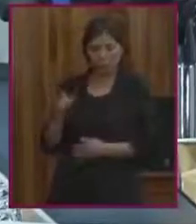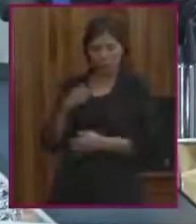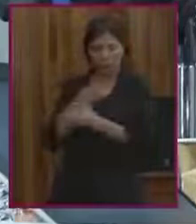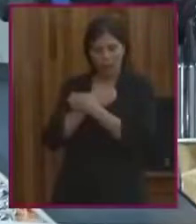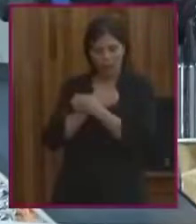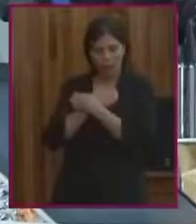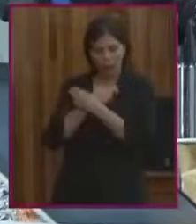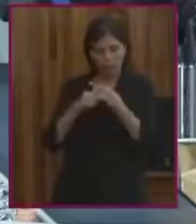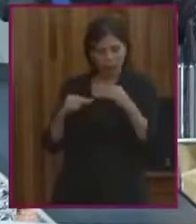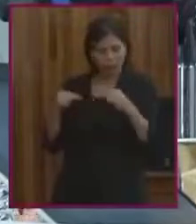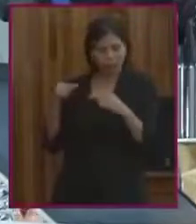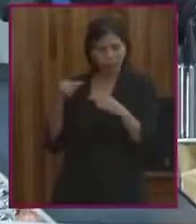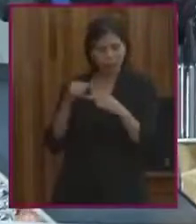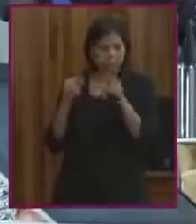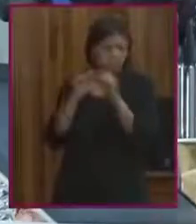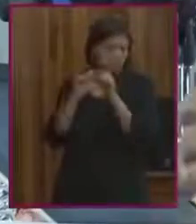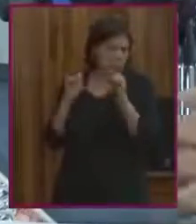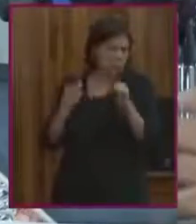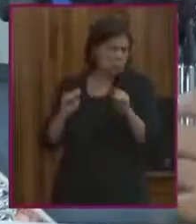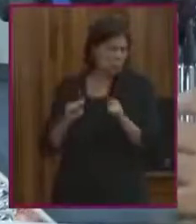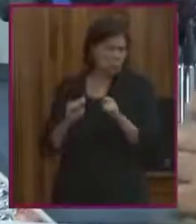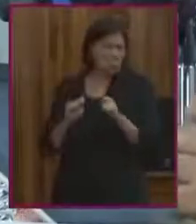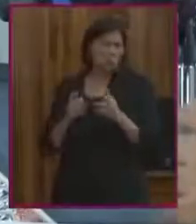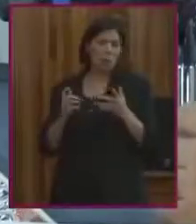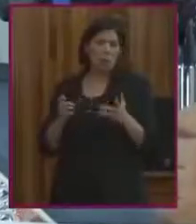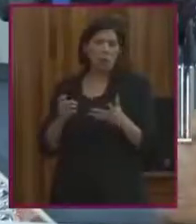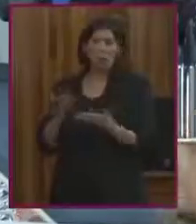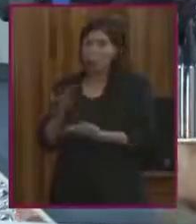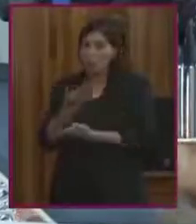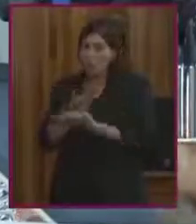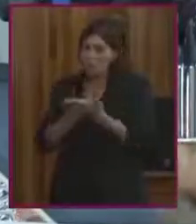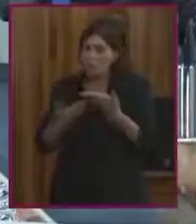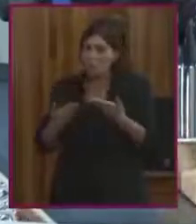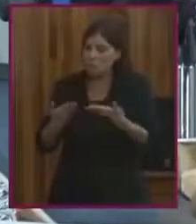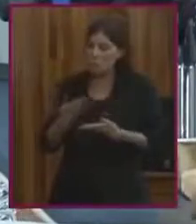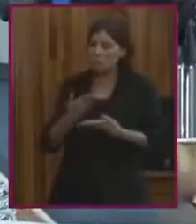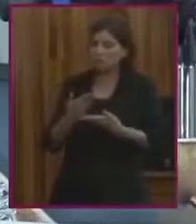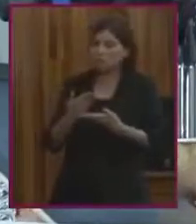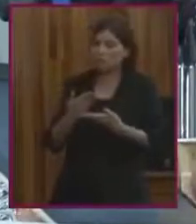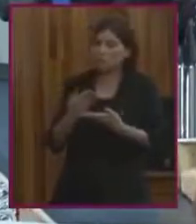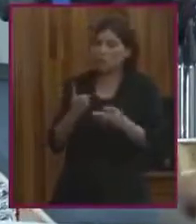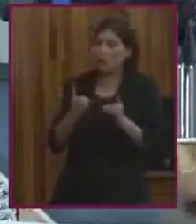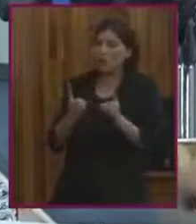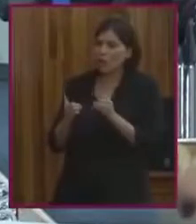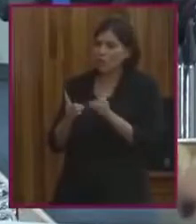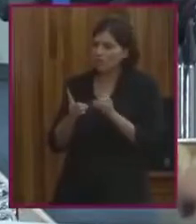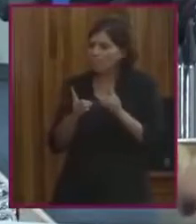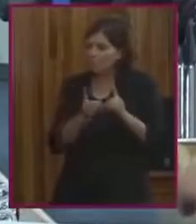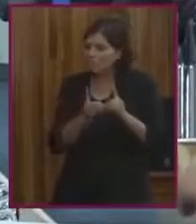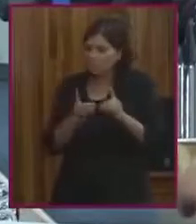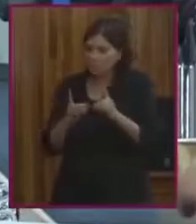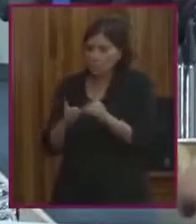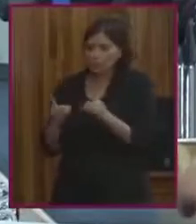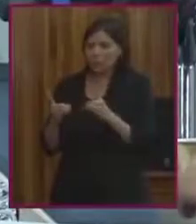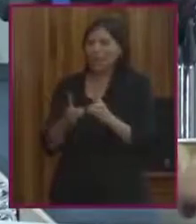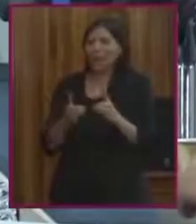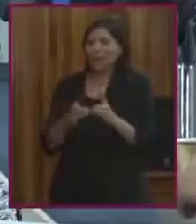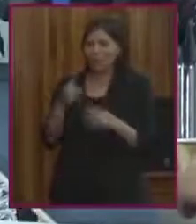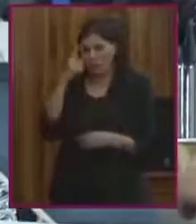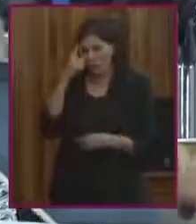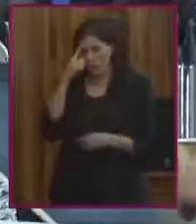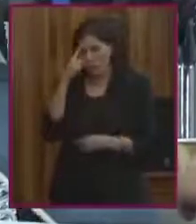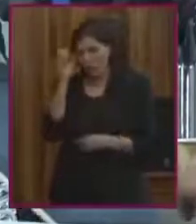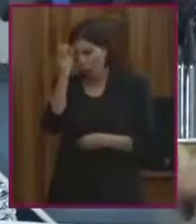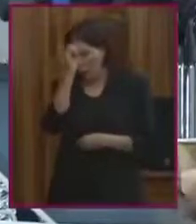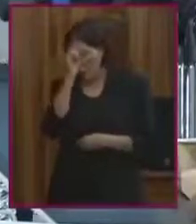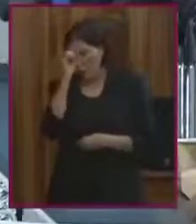articulado, horizontal, de mutua colaboración, de intercambio, para que opine respecto a lo que